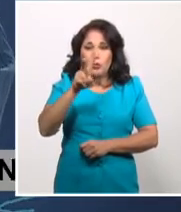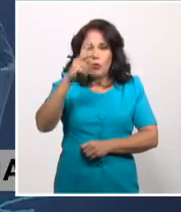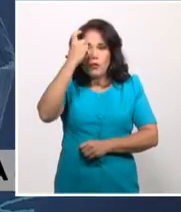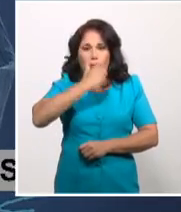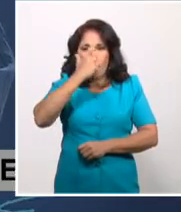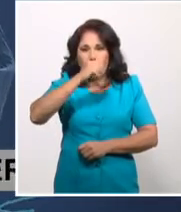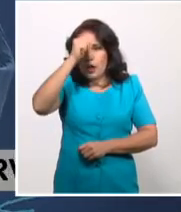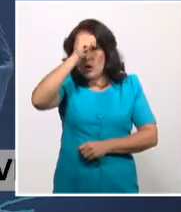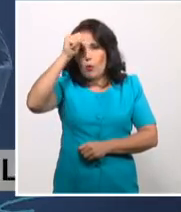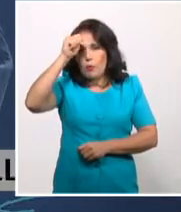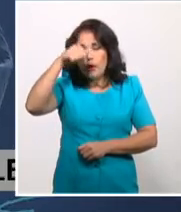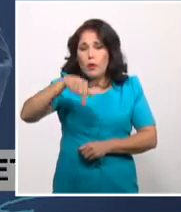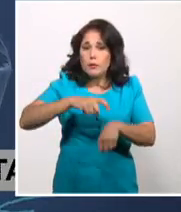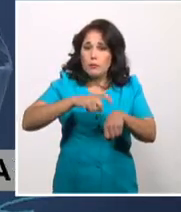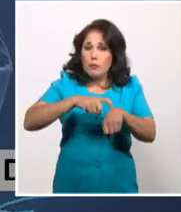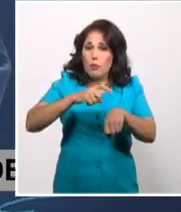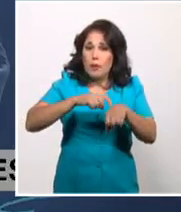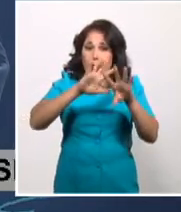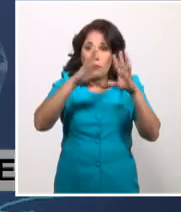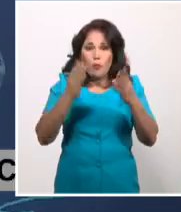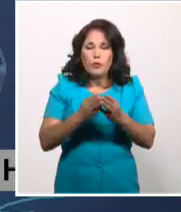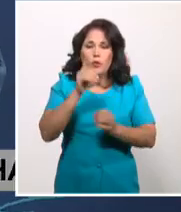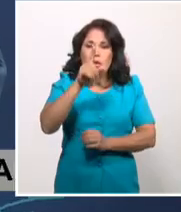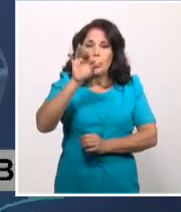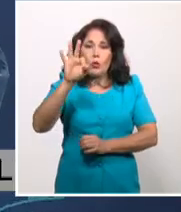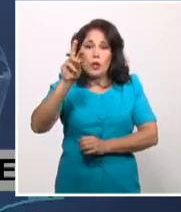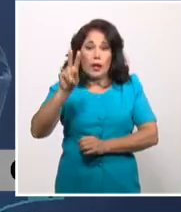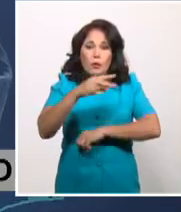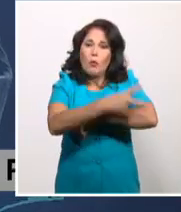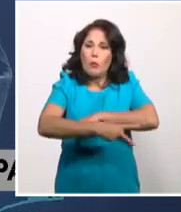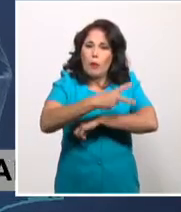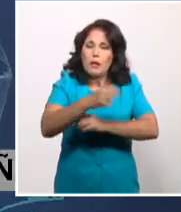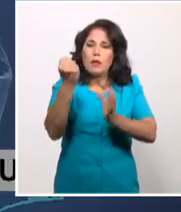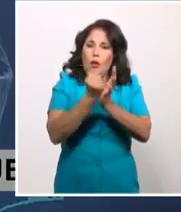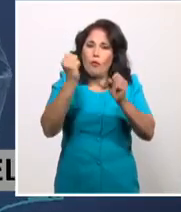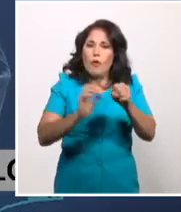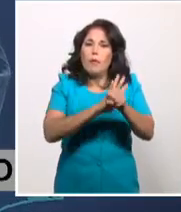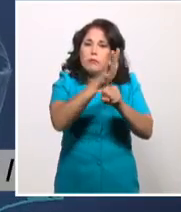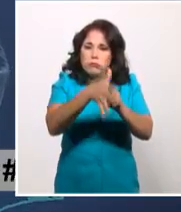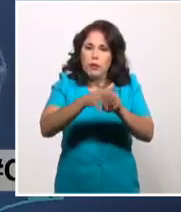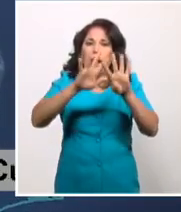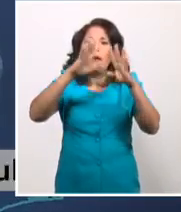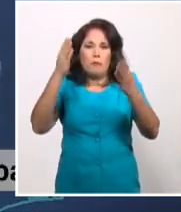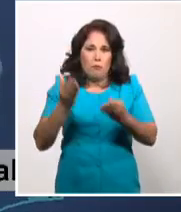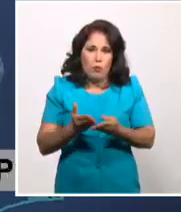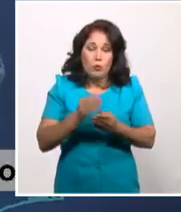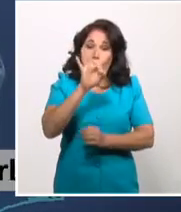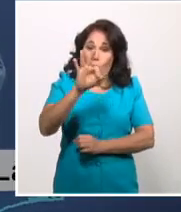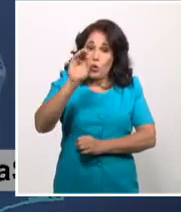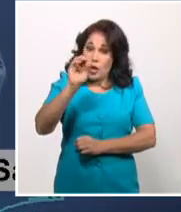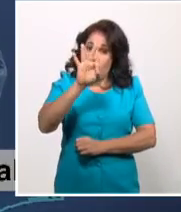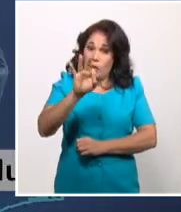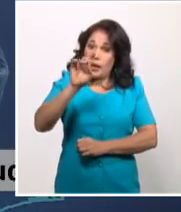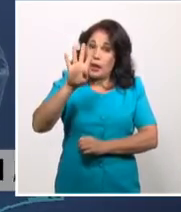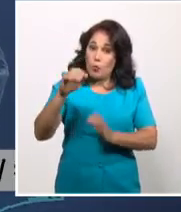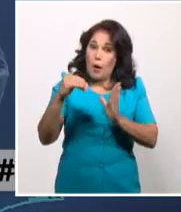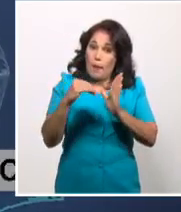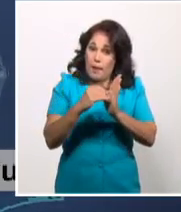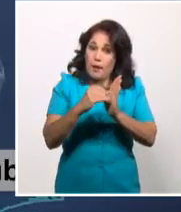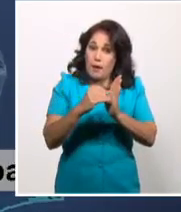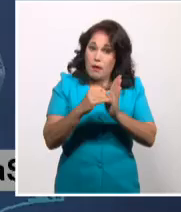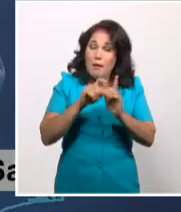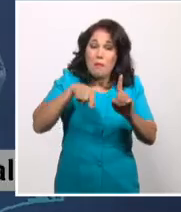de abril. Hasta el momento en el mundo hay 182 países que confirman esta enfermedad. Hay 89.000 casos